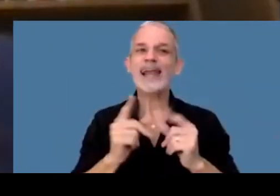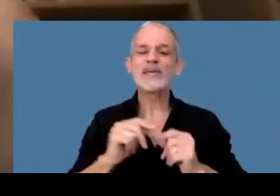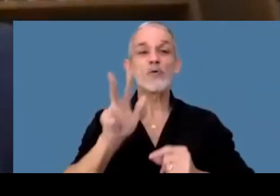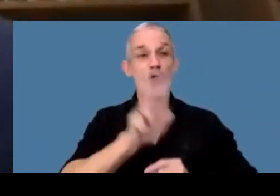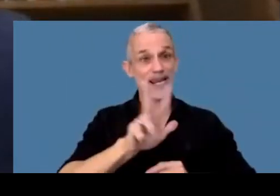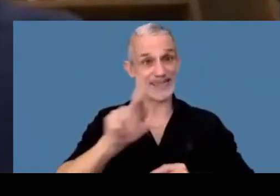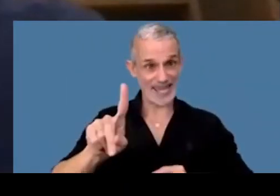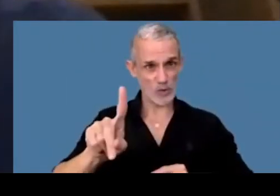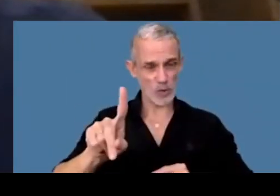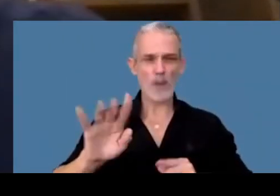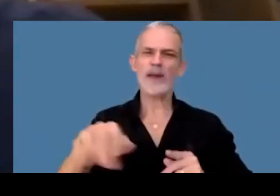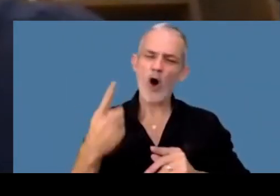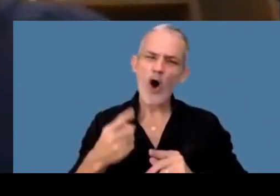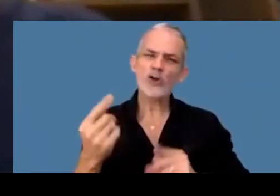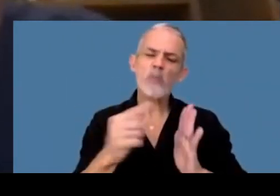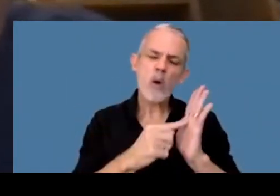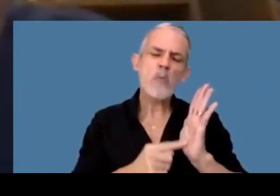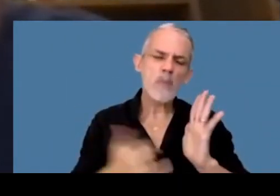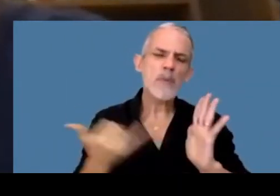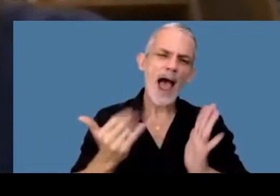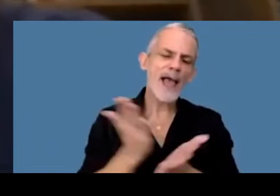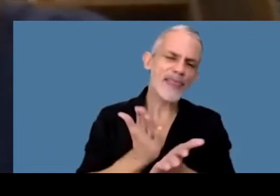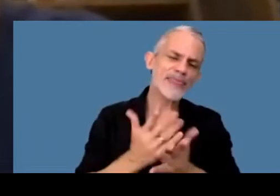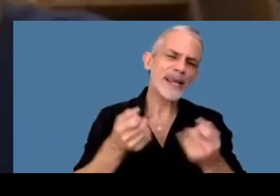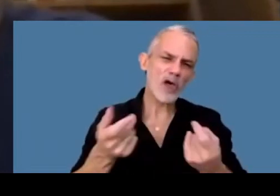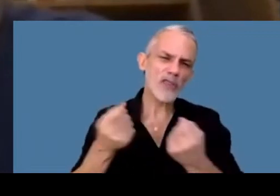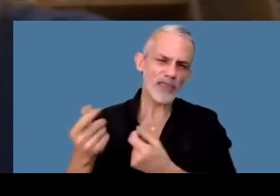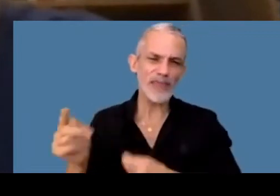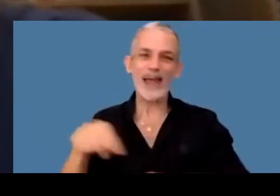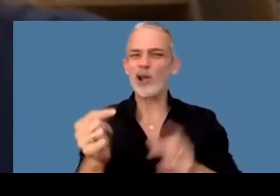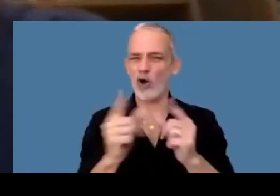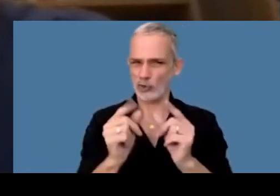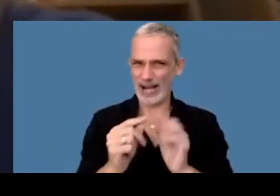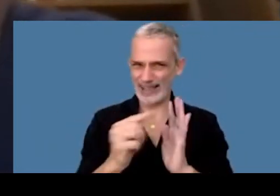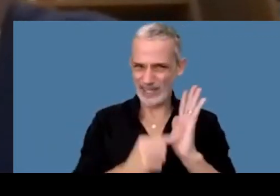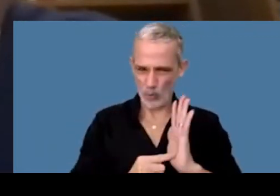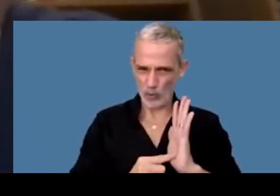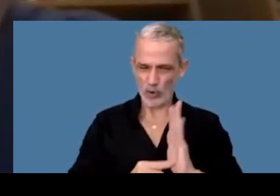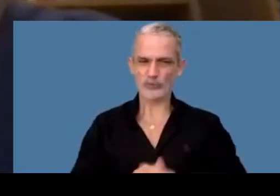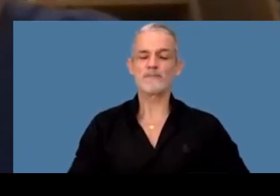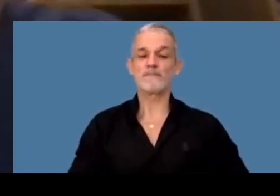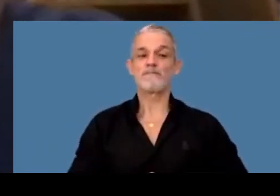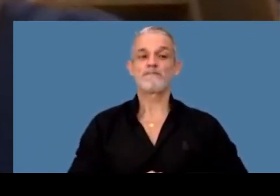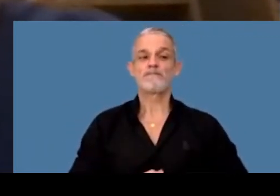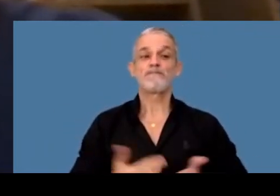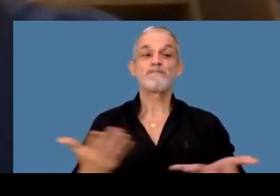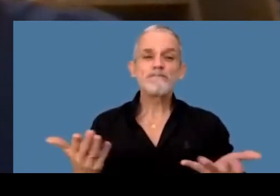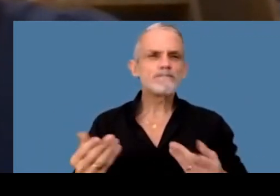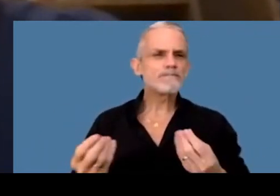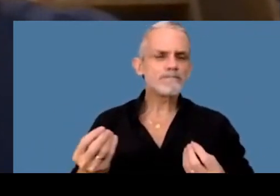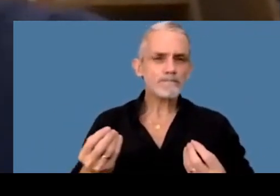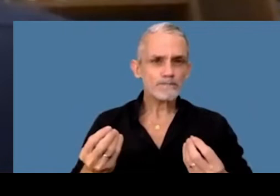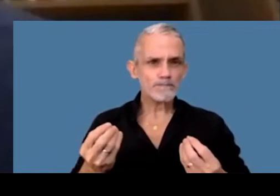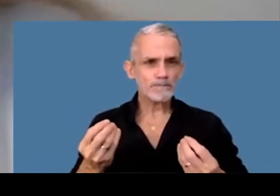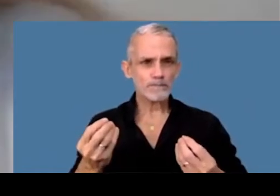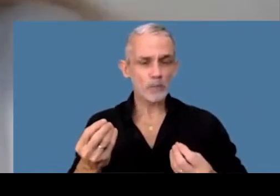pero después hay otras facultades en otros artículos. ¿Por qué se